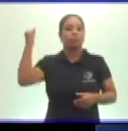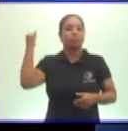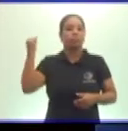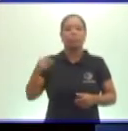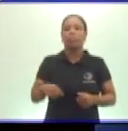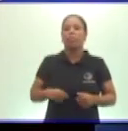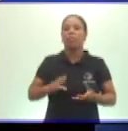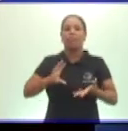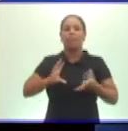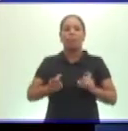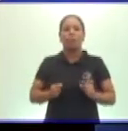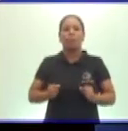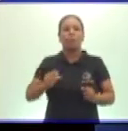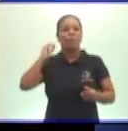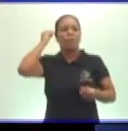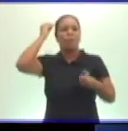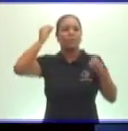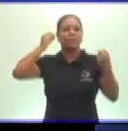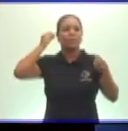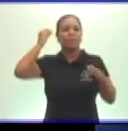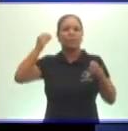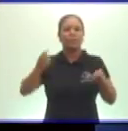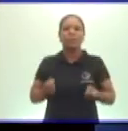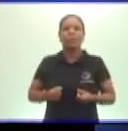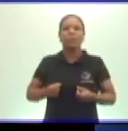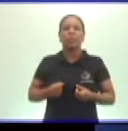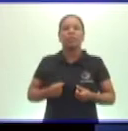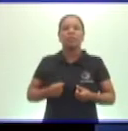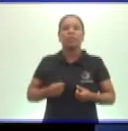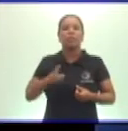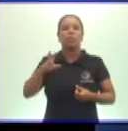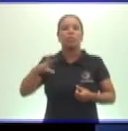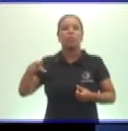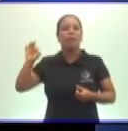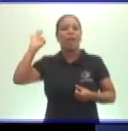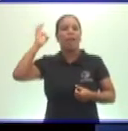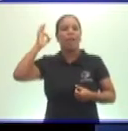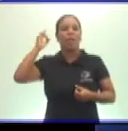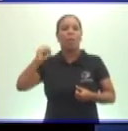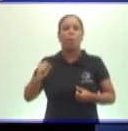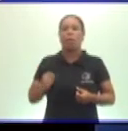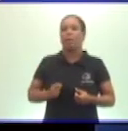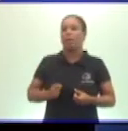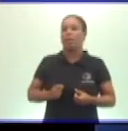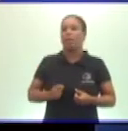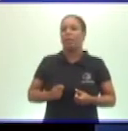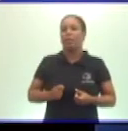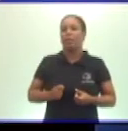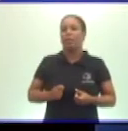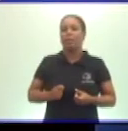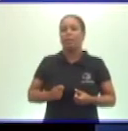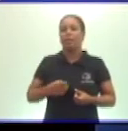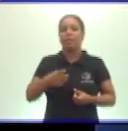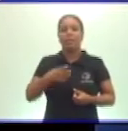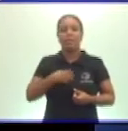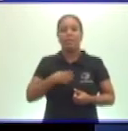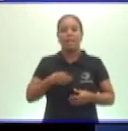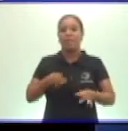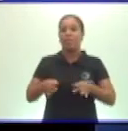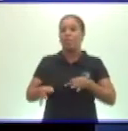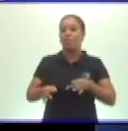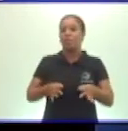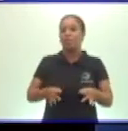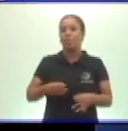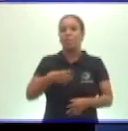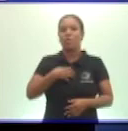de pensamiento, en términos de razonamientos lógicos, etcétera, pero que está en función y tiene como paradigma